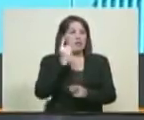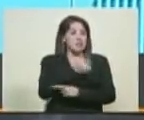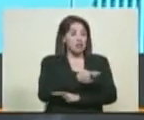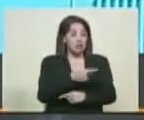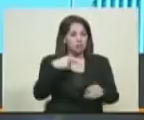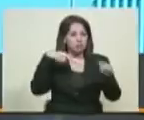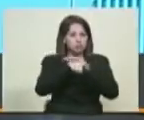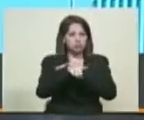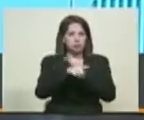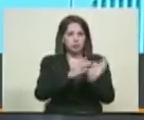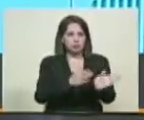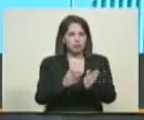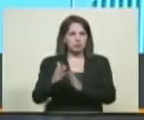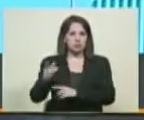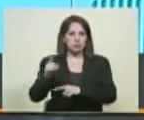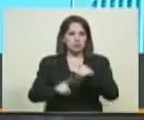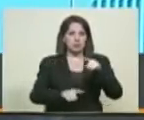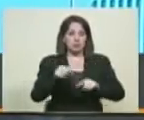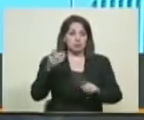organización comunal.